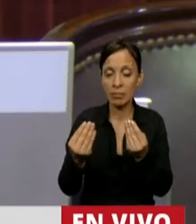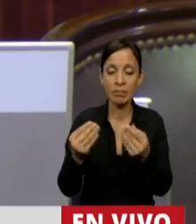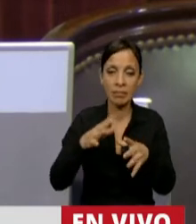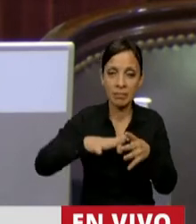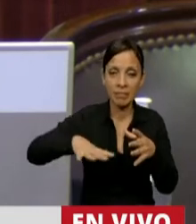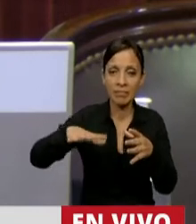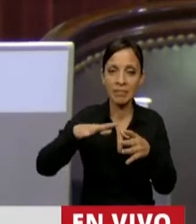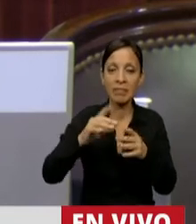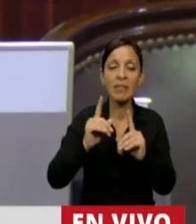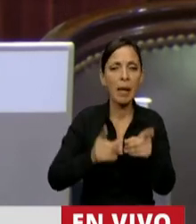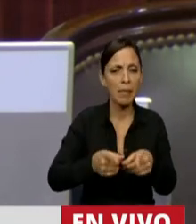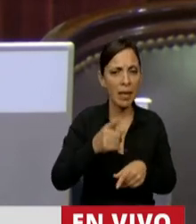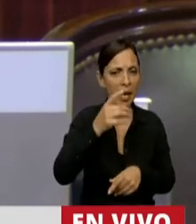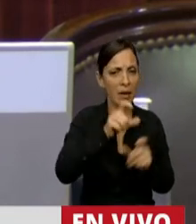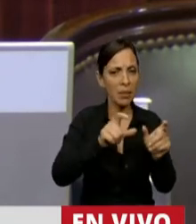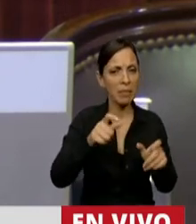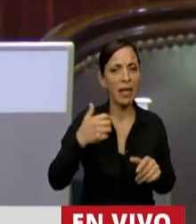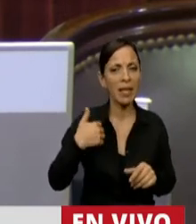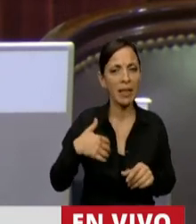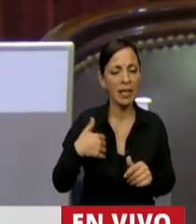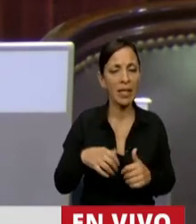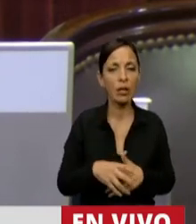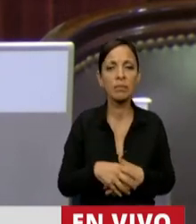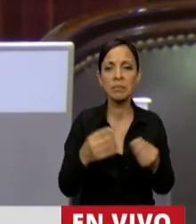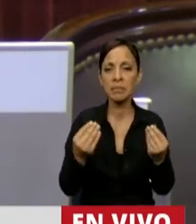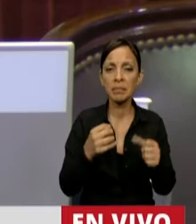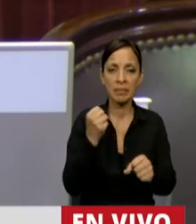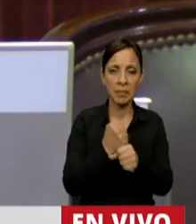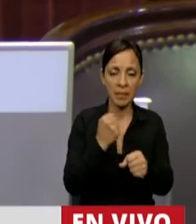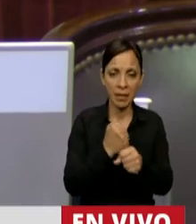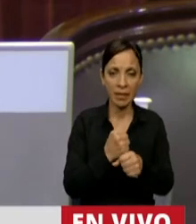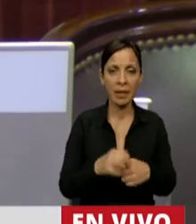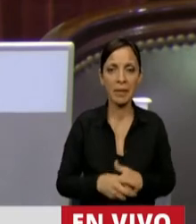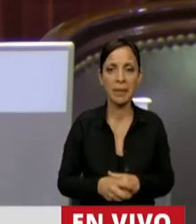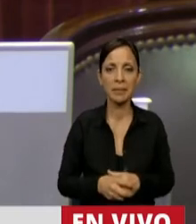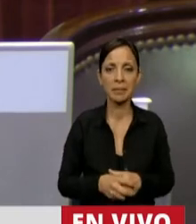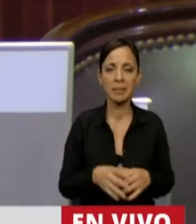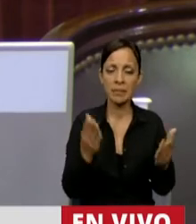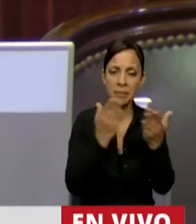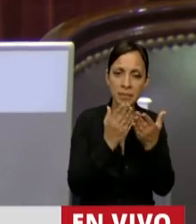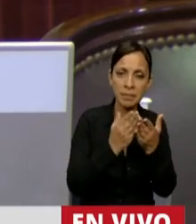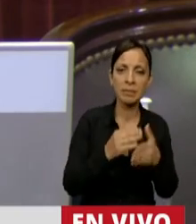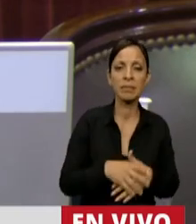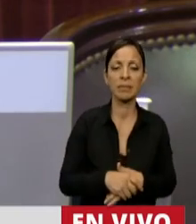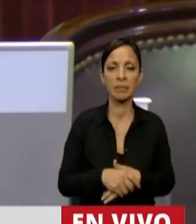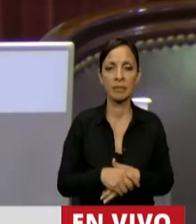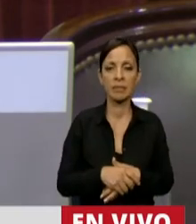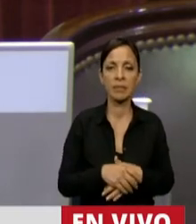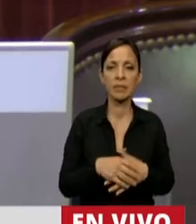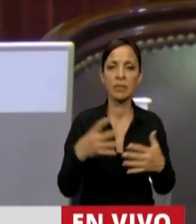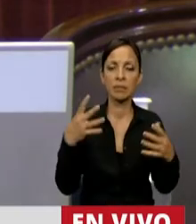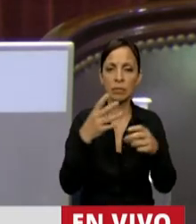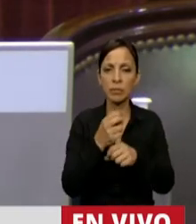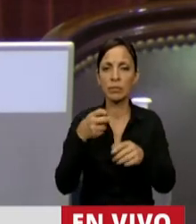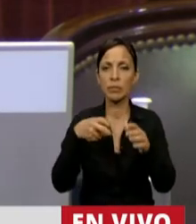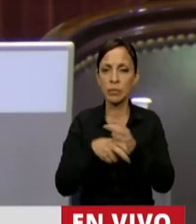millones de argentinos que trabajan, que se educan y que utilizan los servicios de la Ciudad de